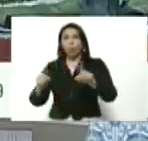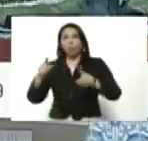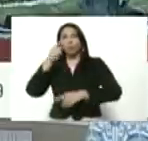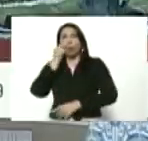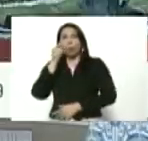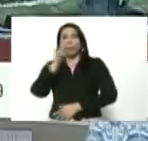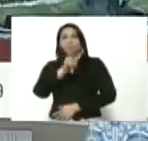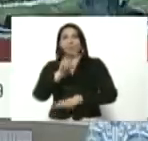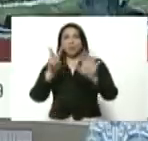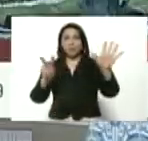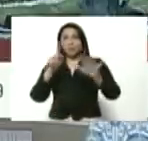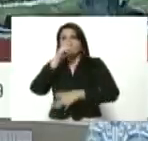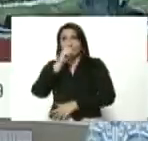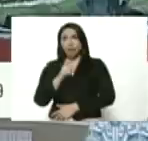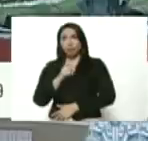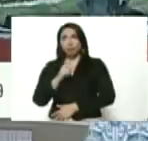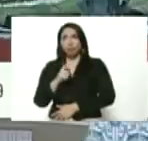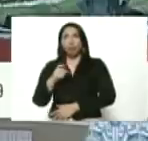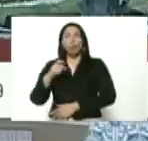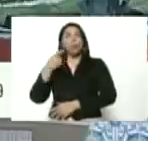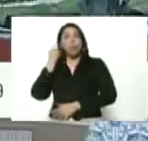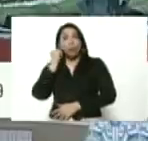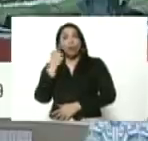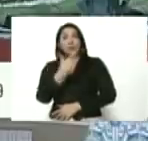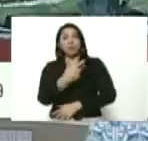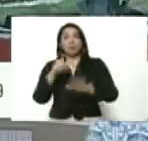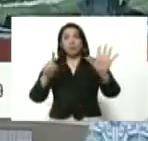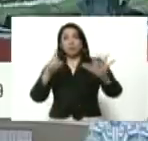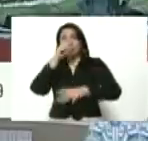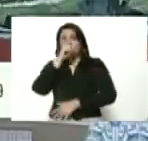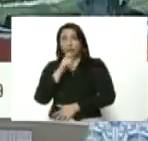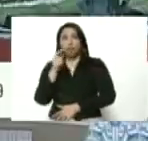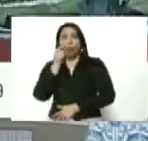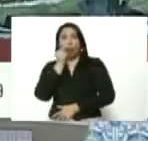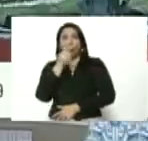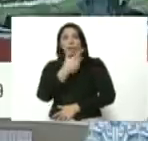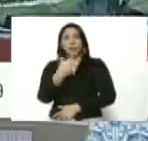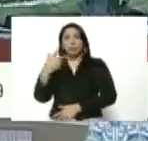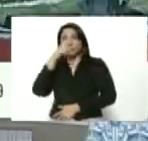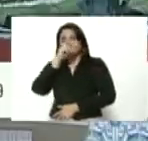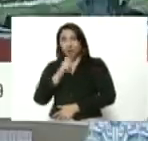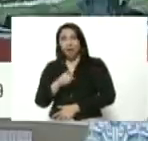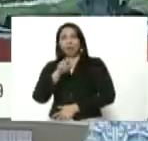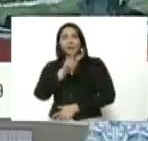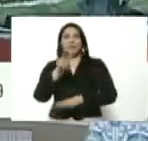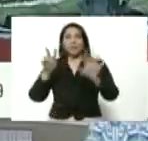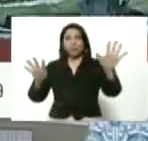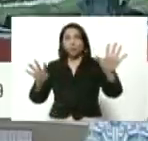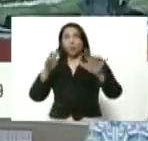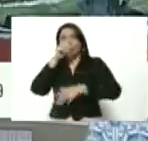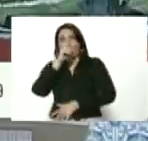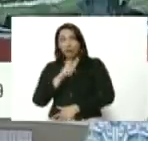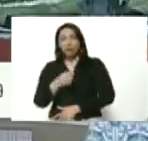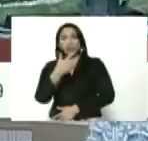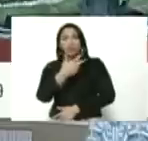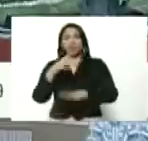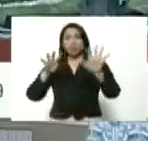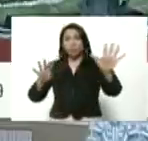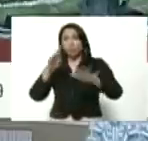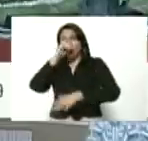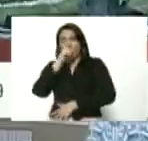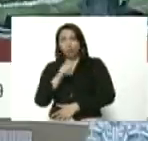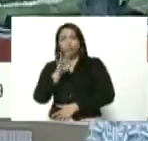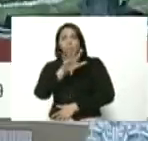una mujer de 36 años un hombre de 33 años 29 años 39 años 51